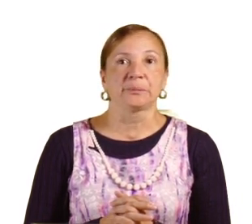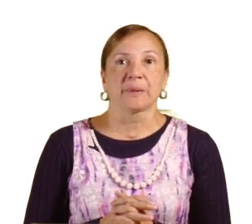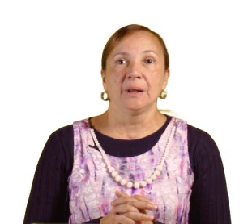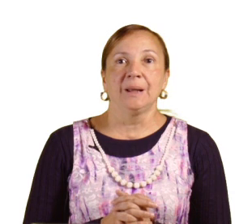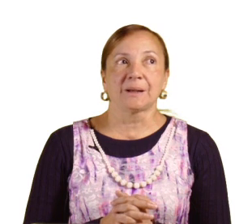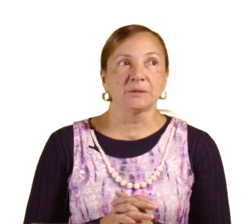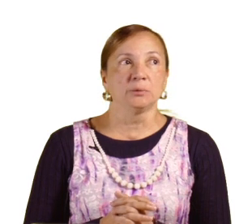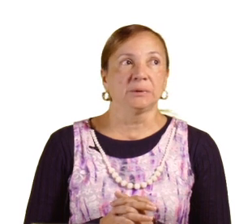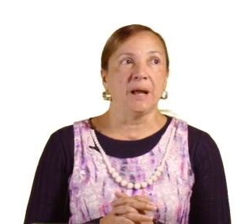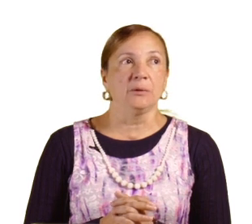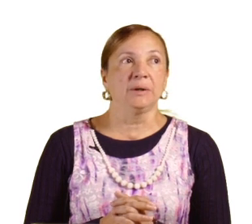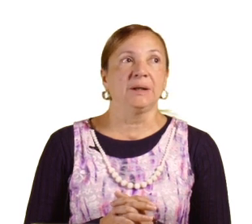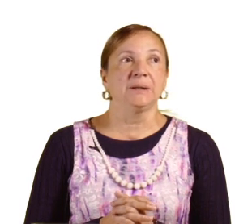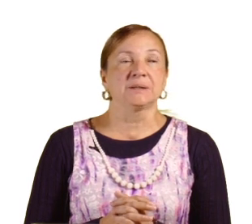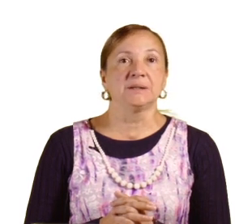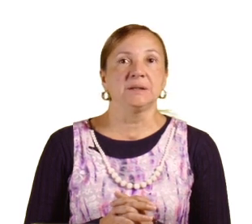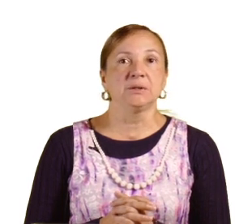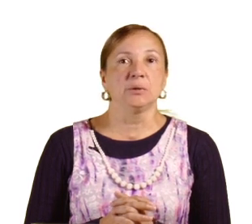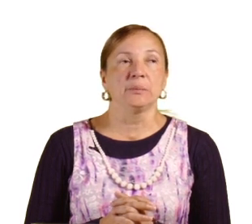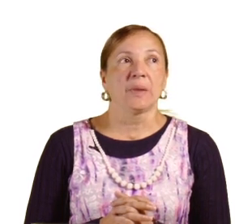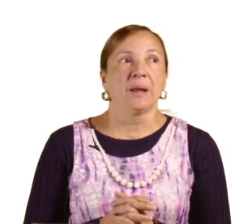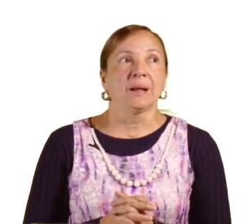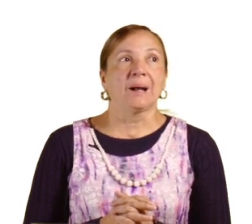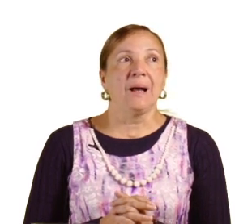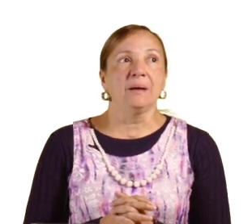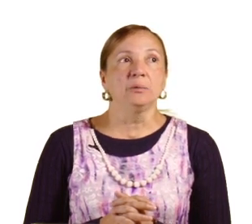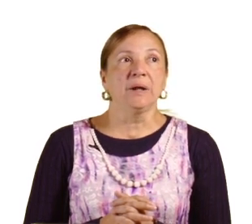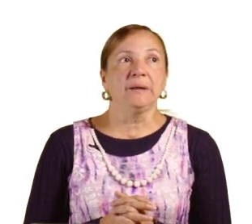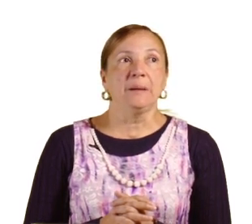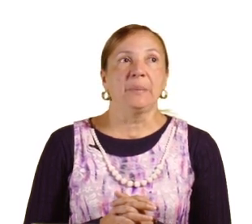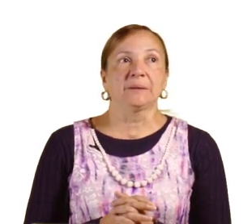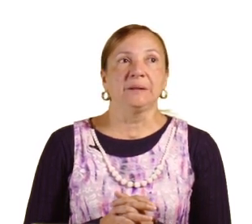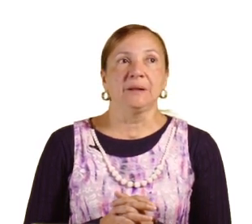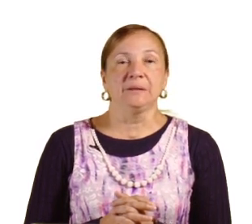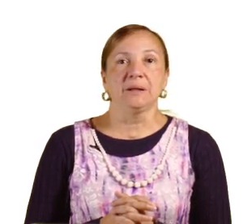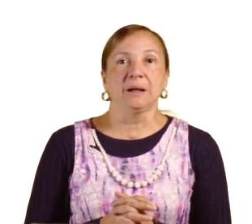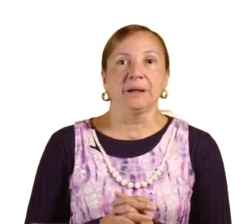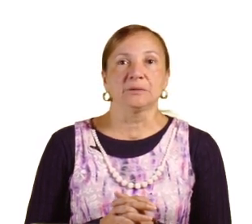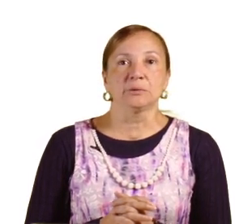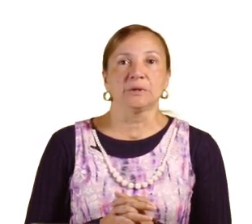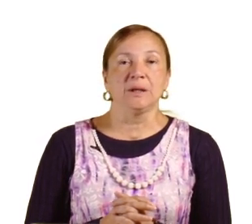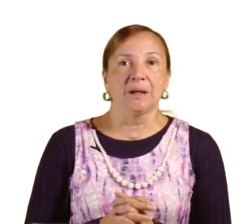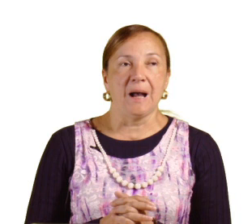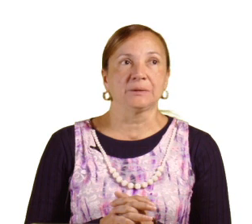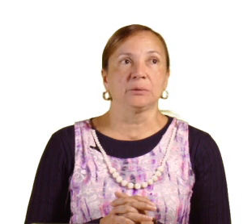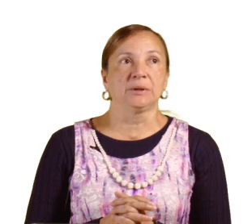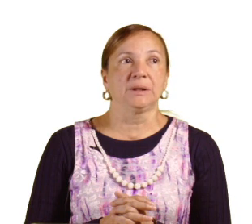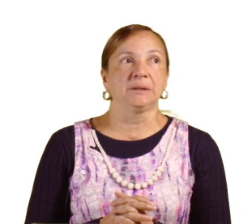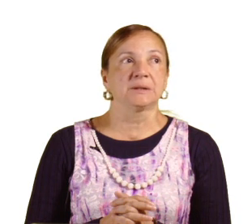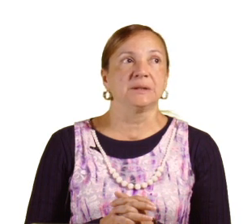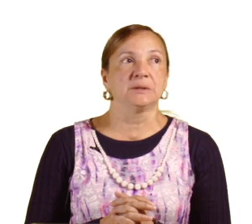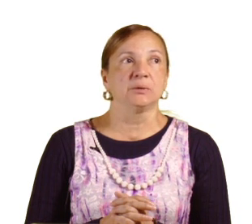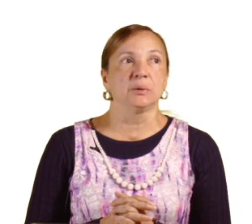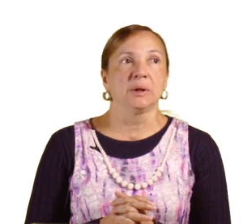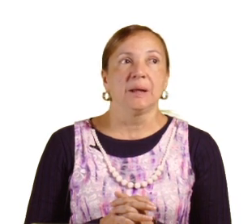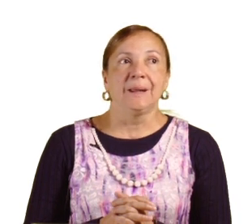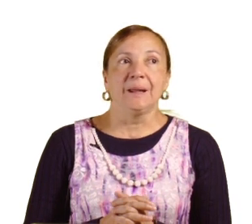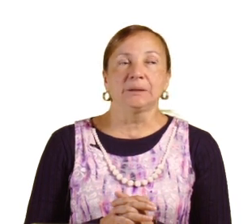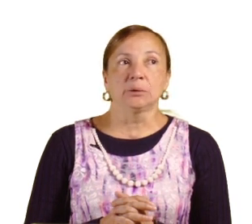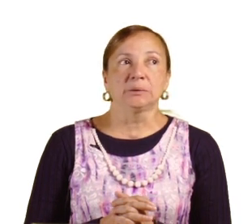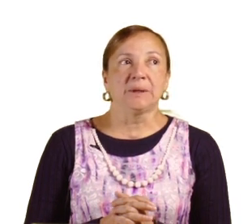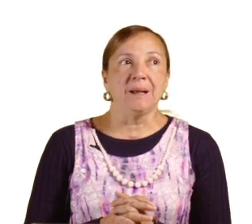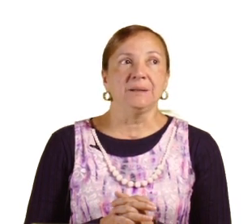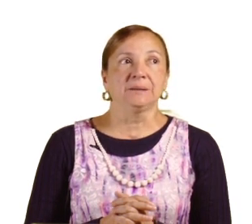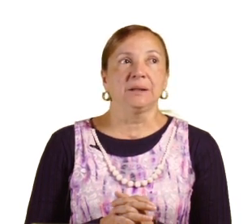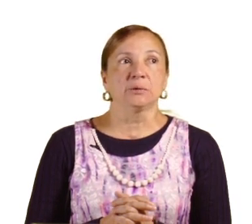información: el resultado del ejercicio, cada una de las partidas de ingresos y gastos del ejercicio,